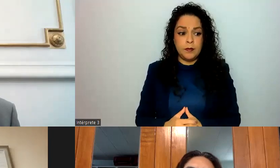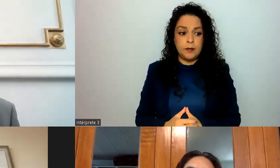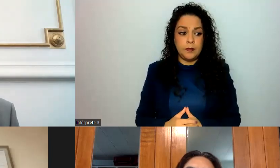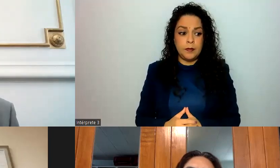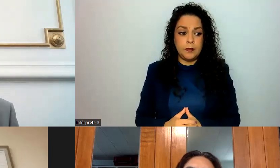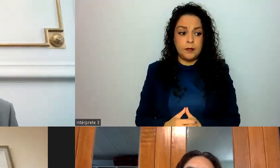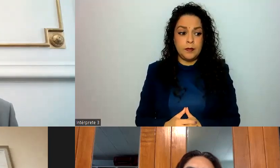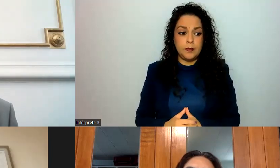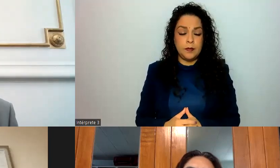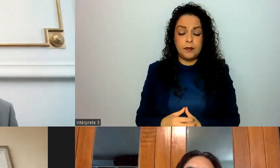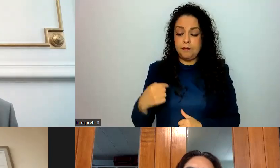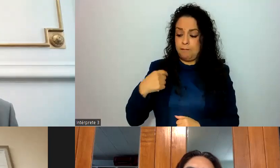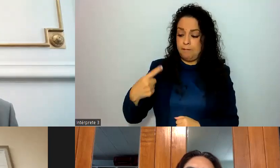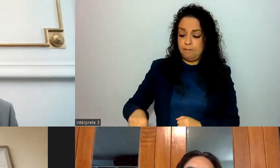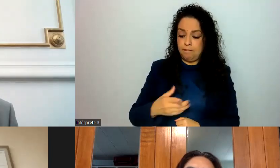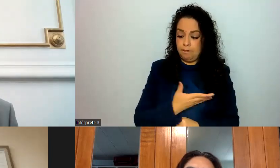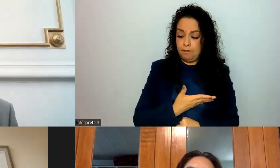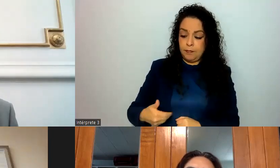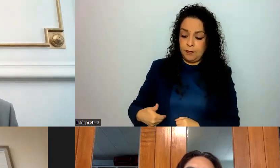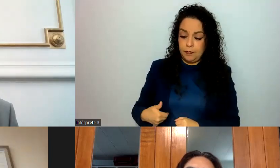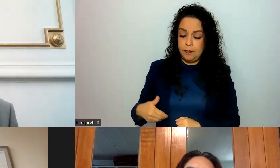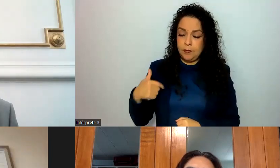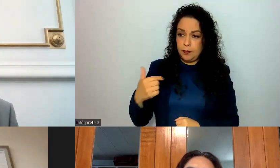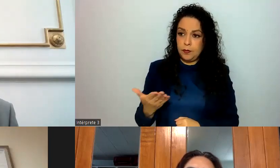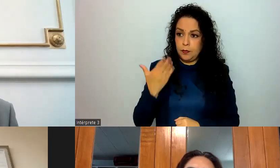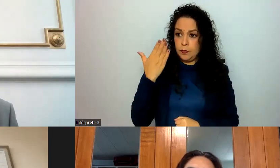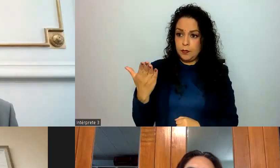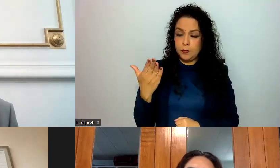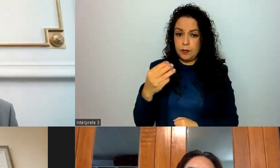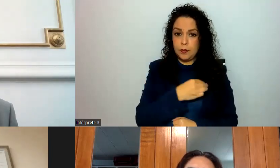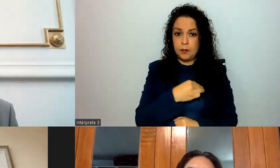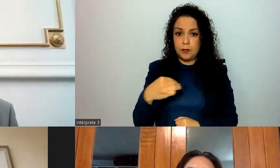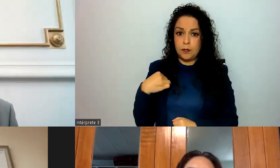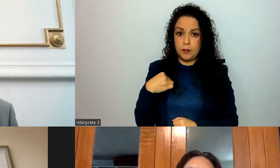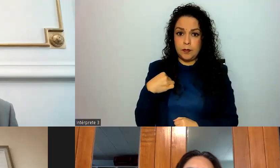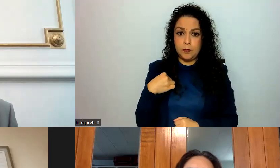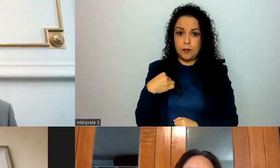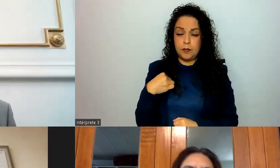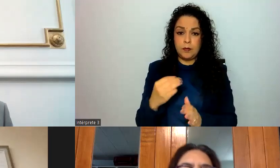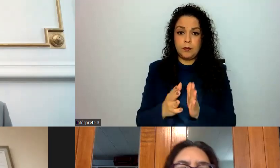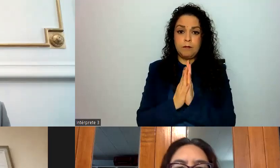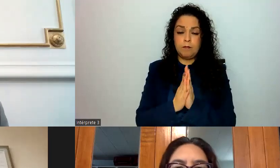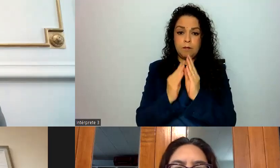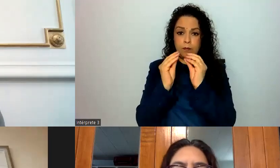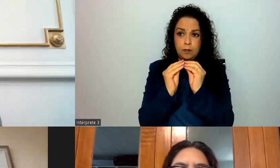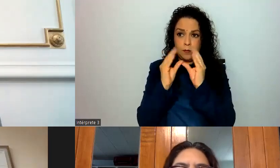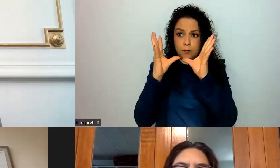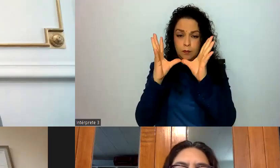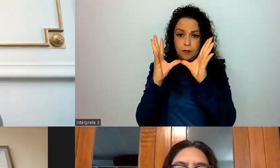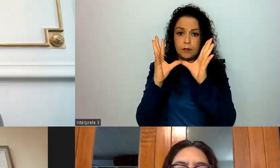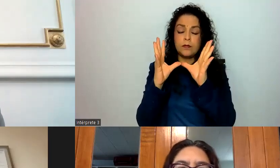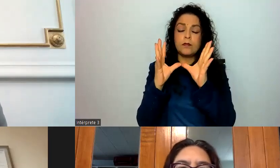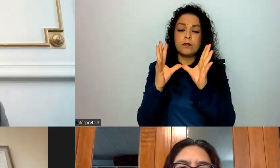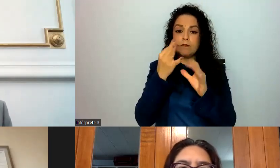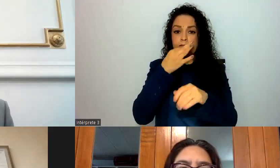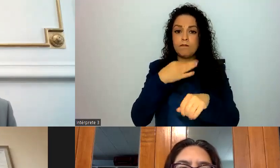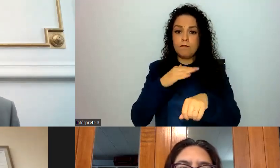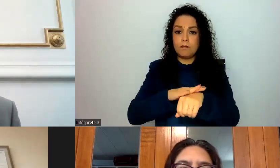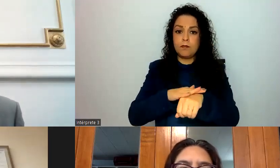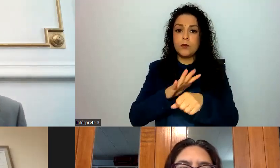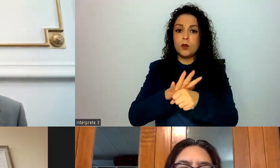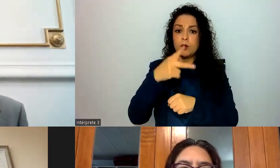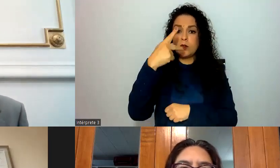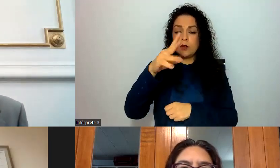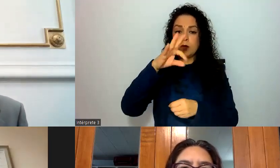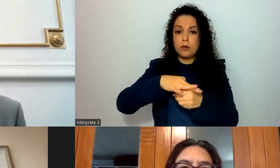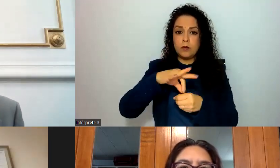Por instrucciones de la presidencia, solicito a las y los integrantes de encender su cámara y emitir el sentido de su voto. Diputado Fausto Manuel